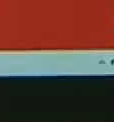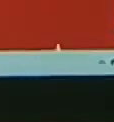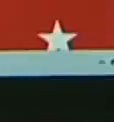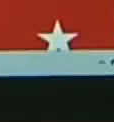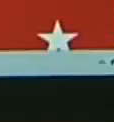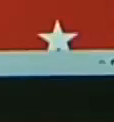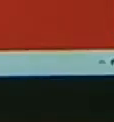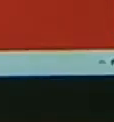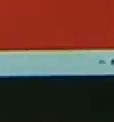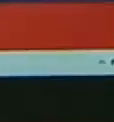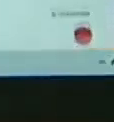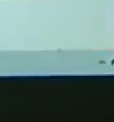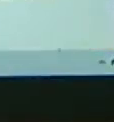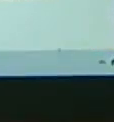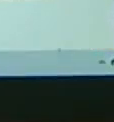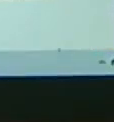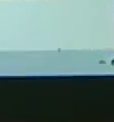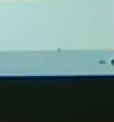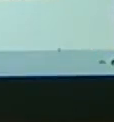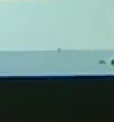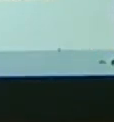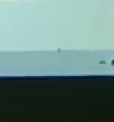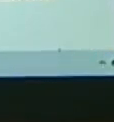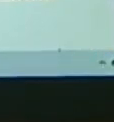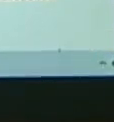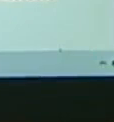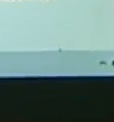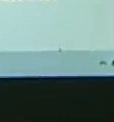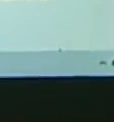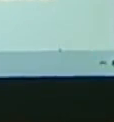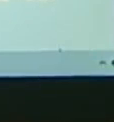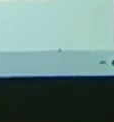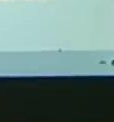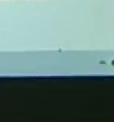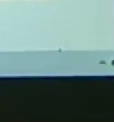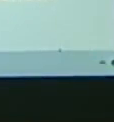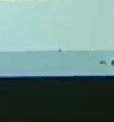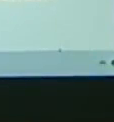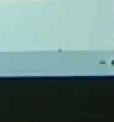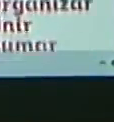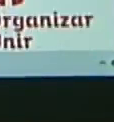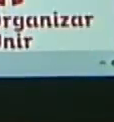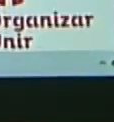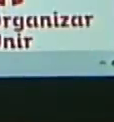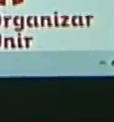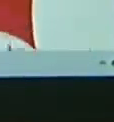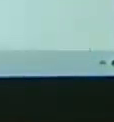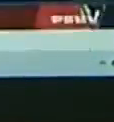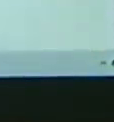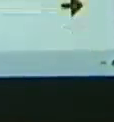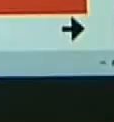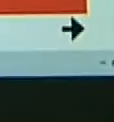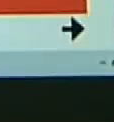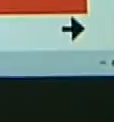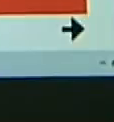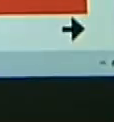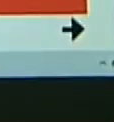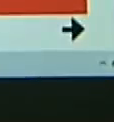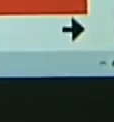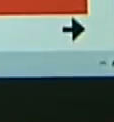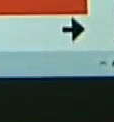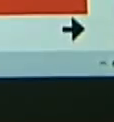Ajá. La del comandante Chávez ahí salió, la gente la usó mucho, ¿no? La en